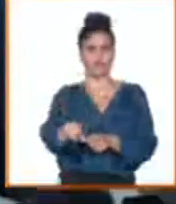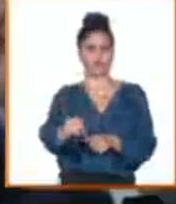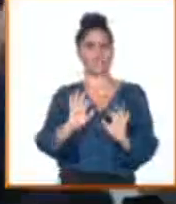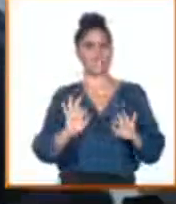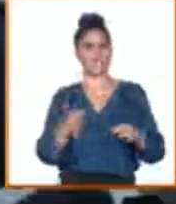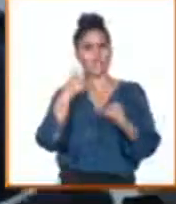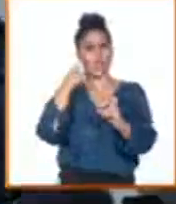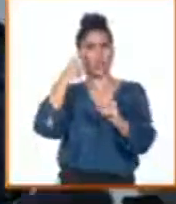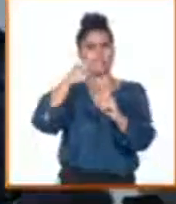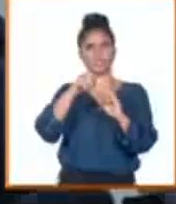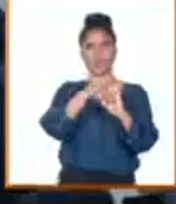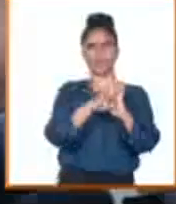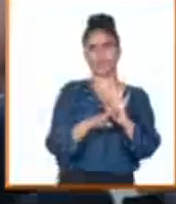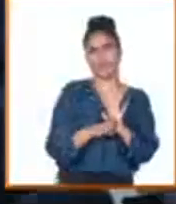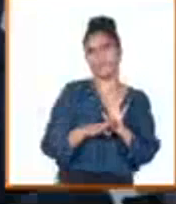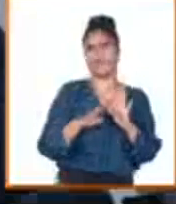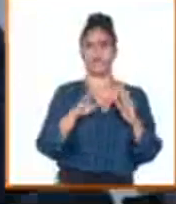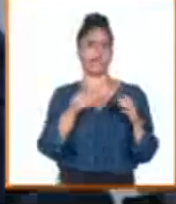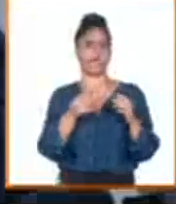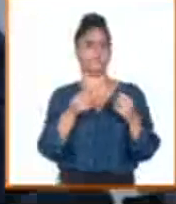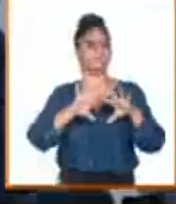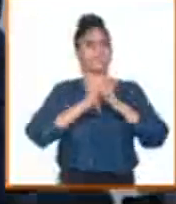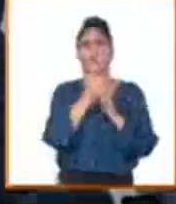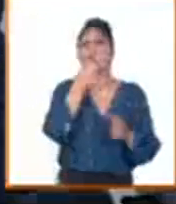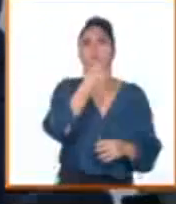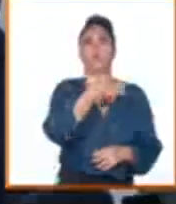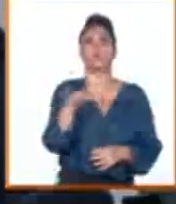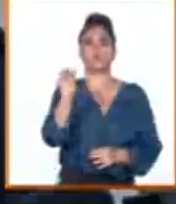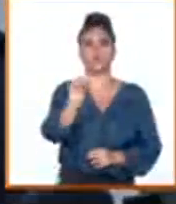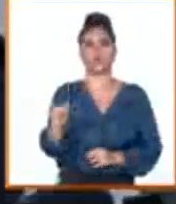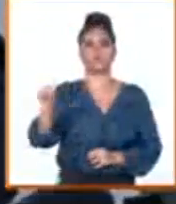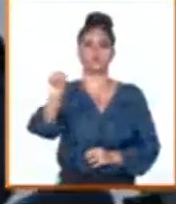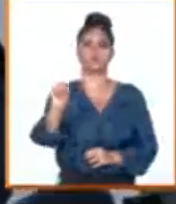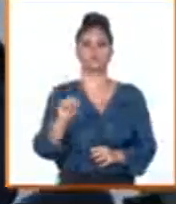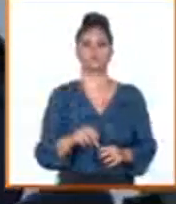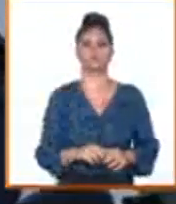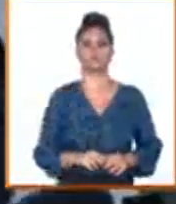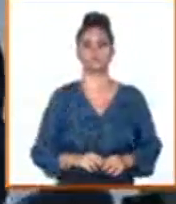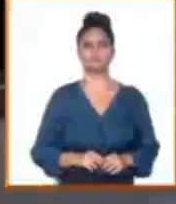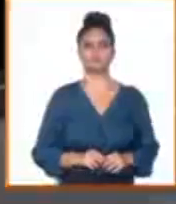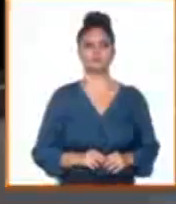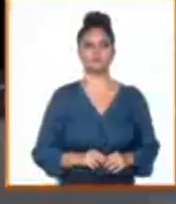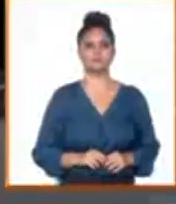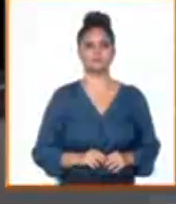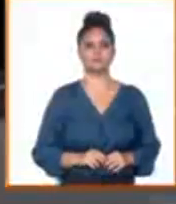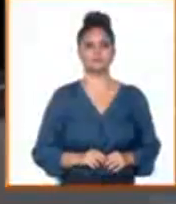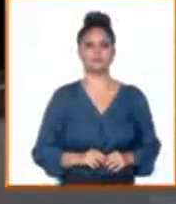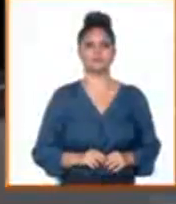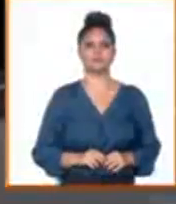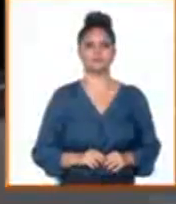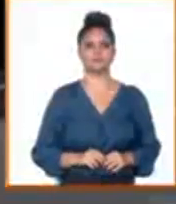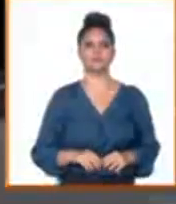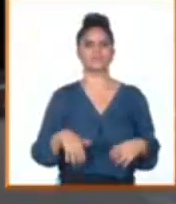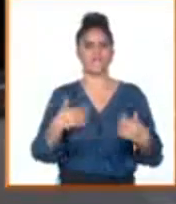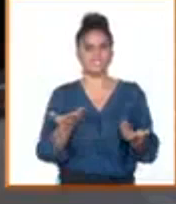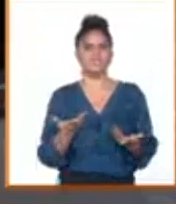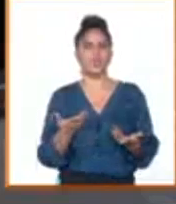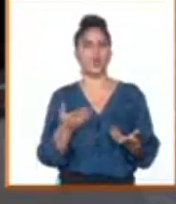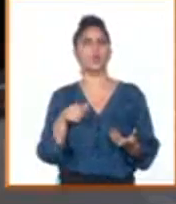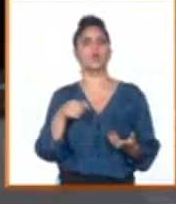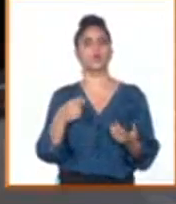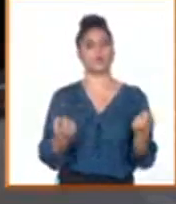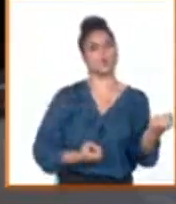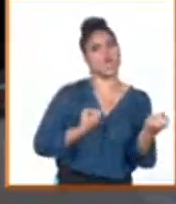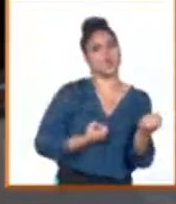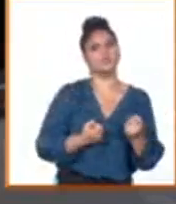objetivos, programas y acciones de cualquier organización. Ahora, Fabián, esa pudiéramos decir que es una batalla más ganada. Es decir, sí, ya